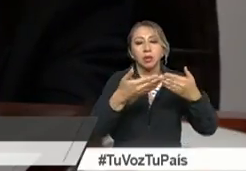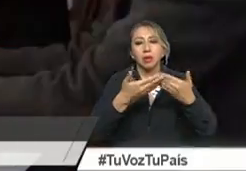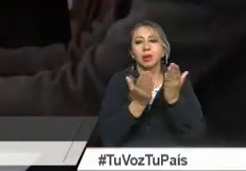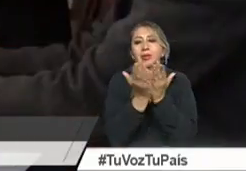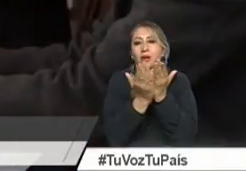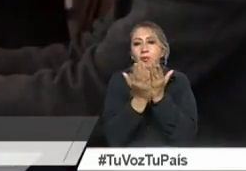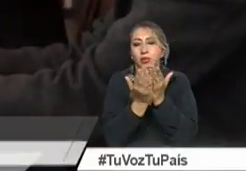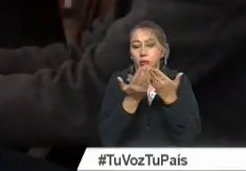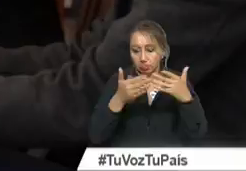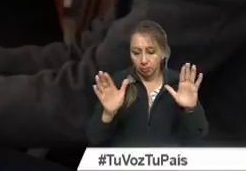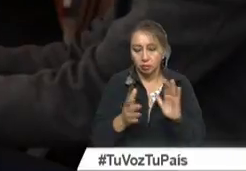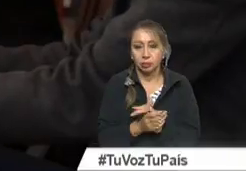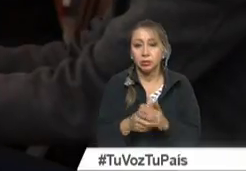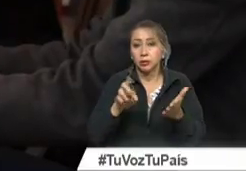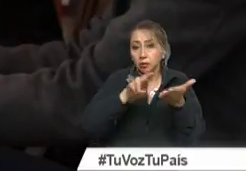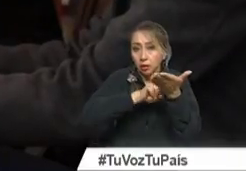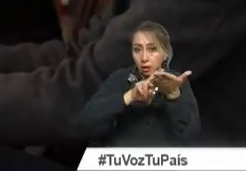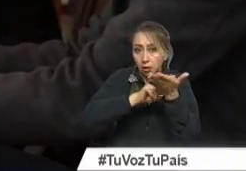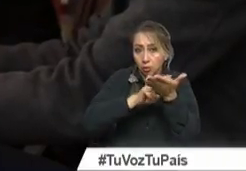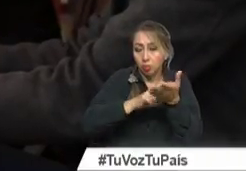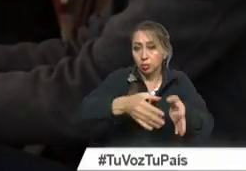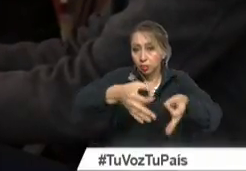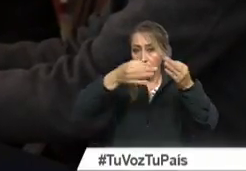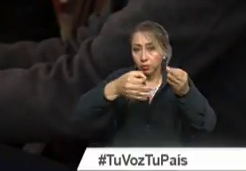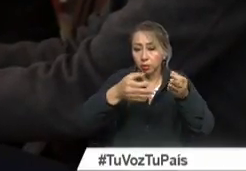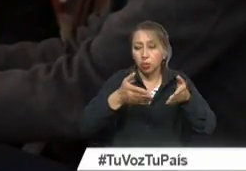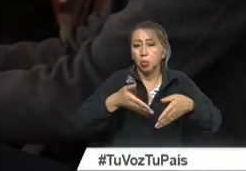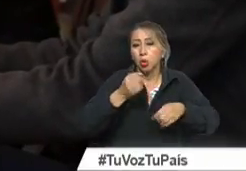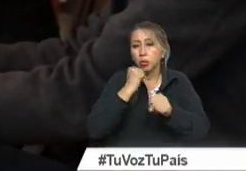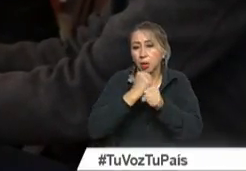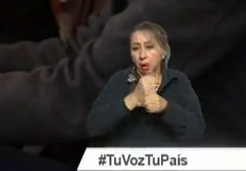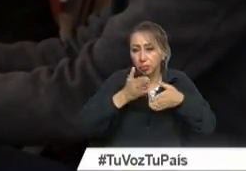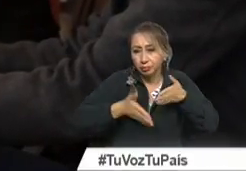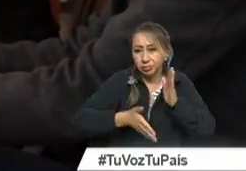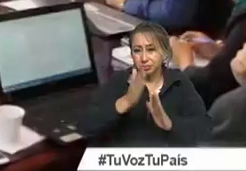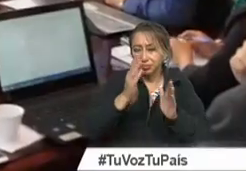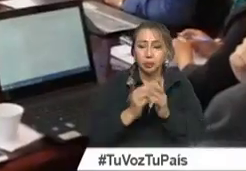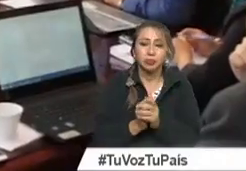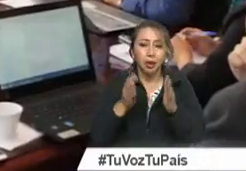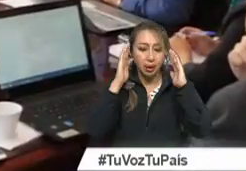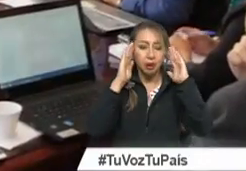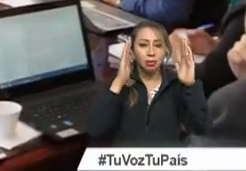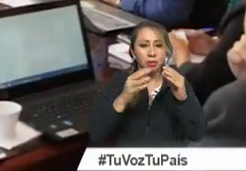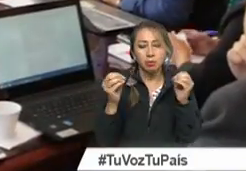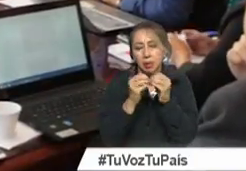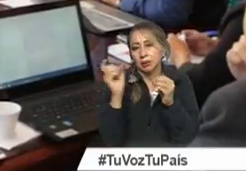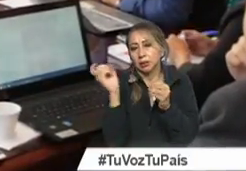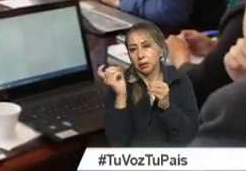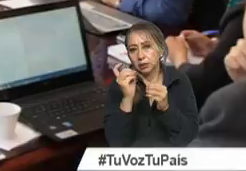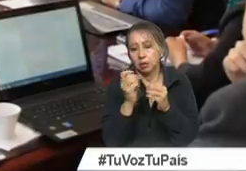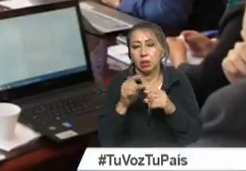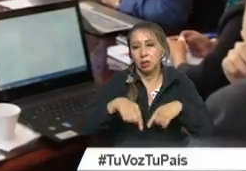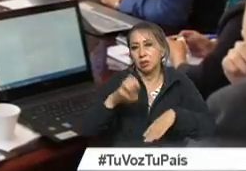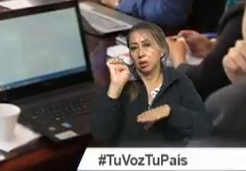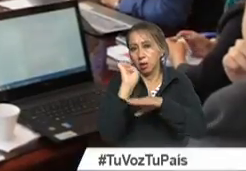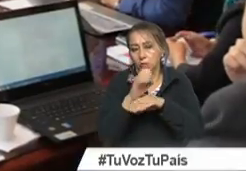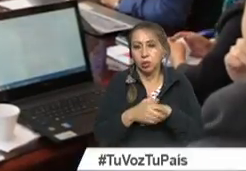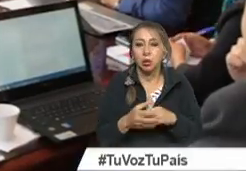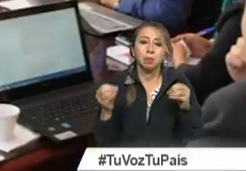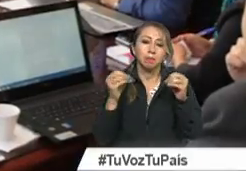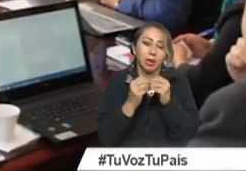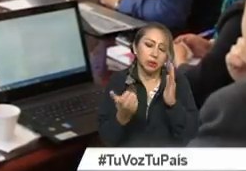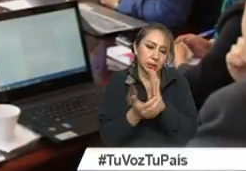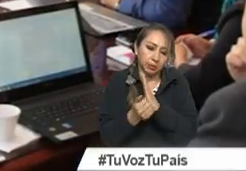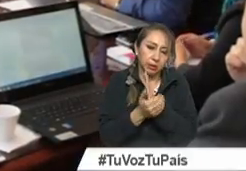en esta reunión se planteó definir una ruta de trabajo para atender las necesidades inmediatas del país como la de ampliar la